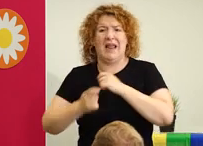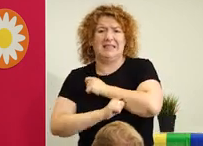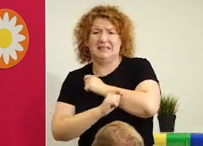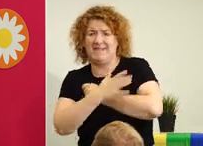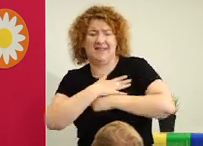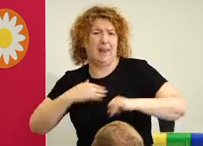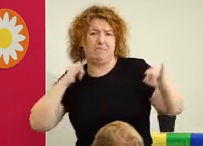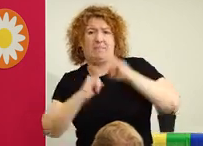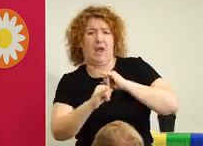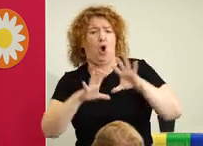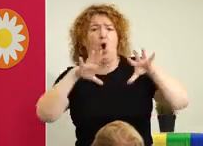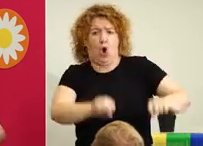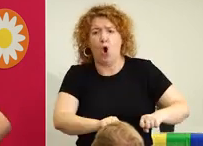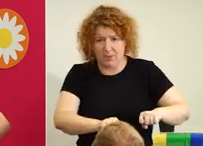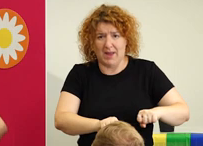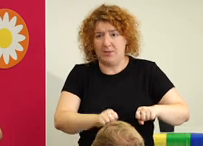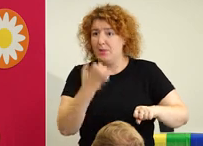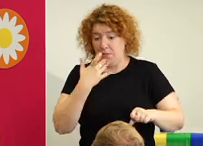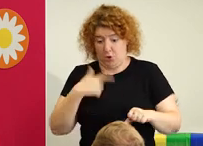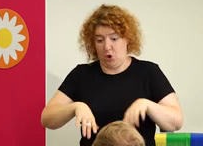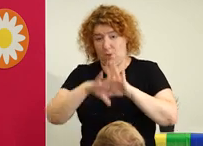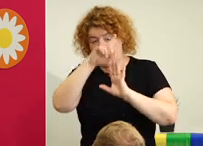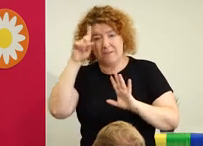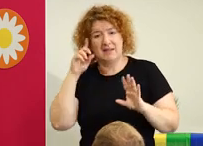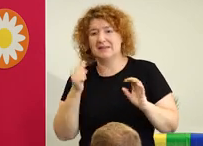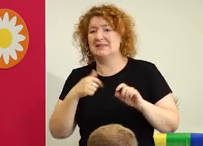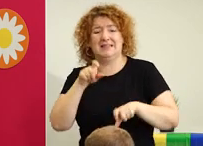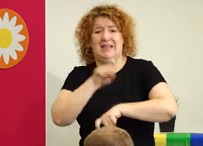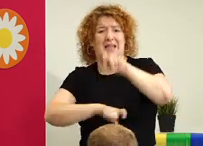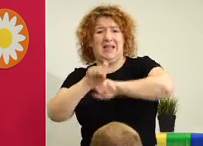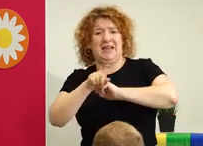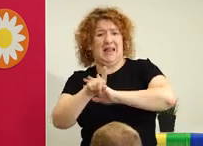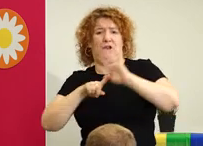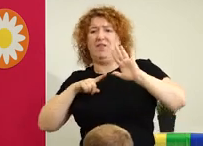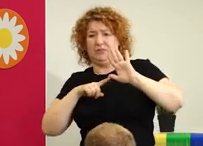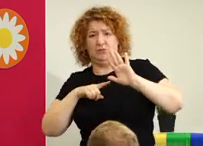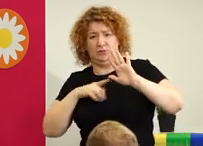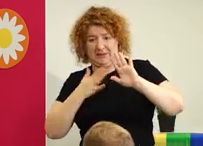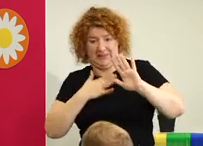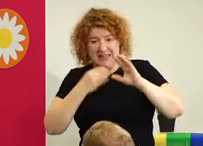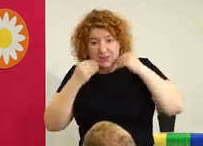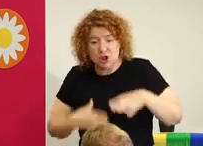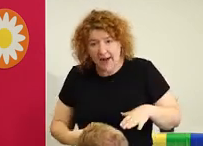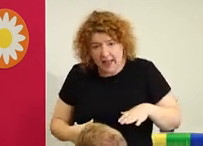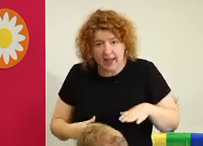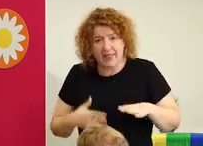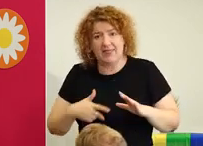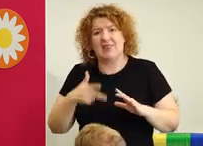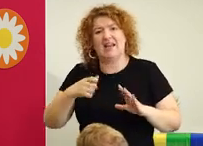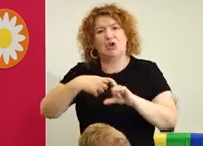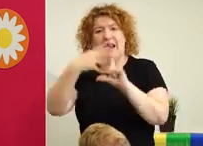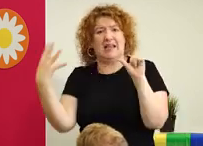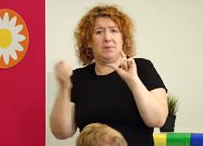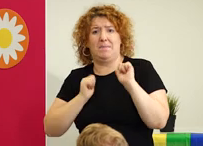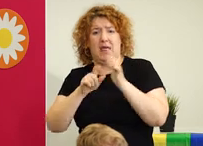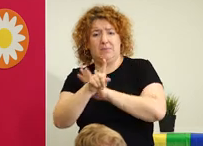que además es el responsable, como ocurre en la Comunidad de Madrid, del retroceso legal por primera vez en nuestra historia en los derechos